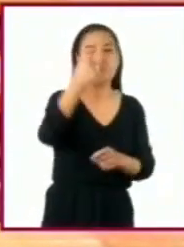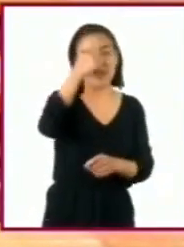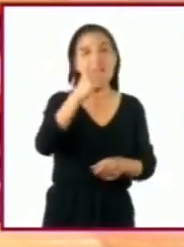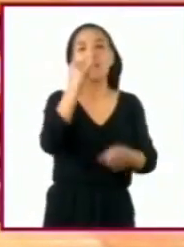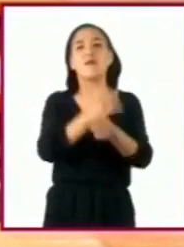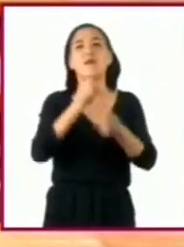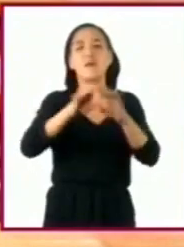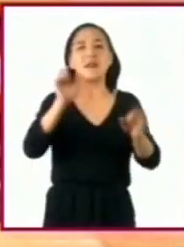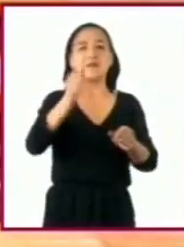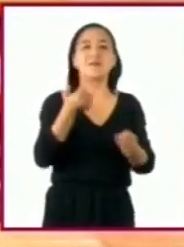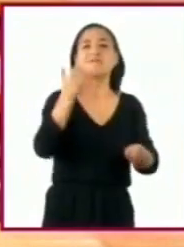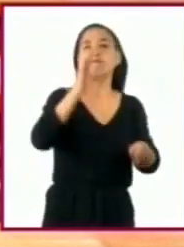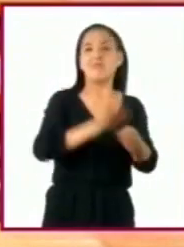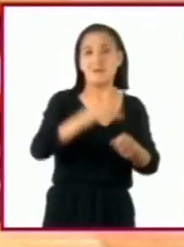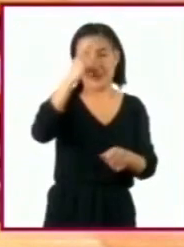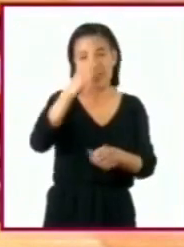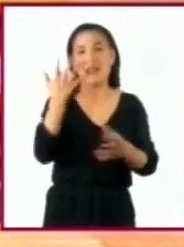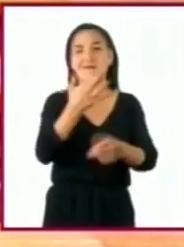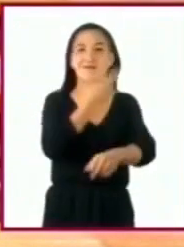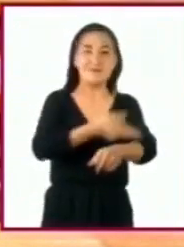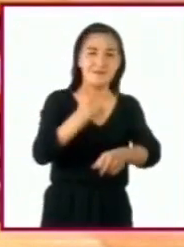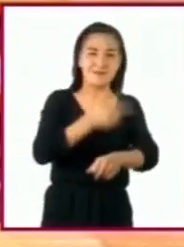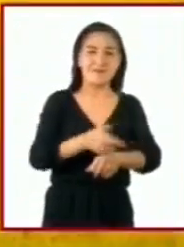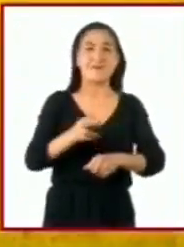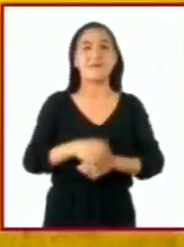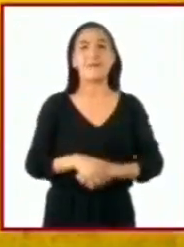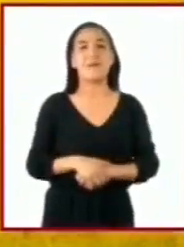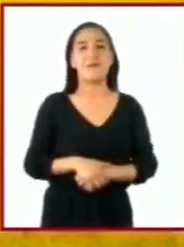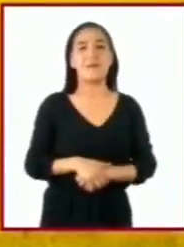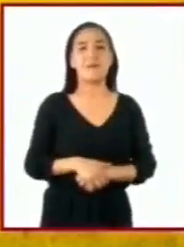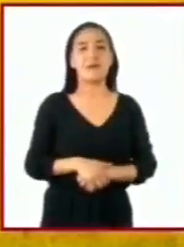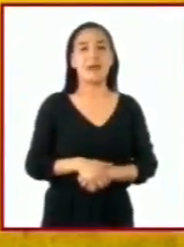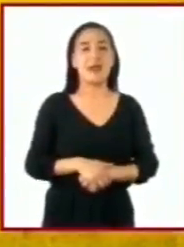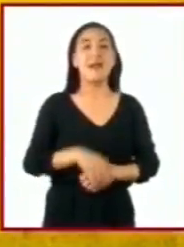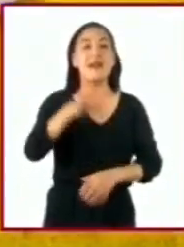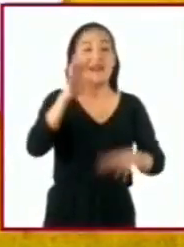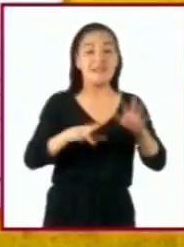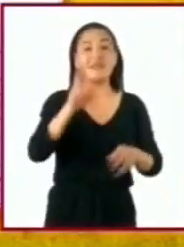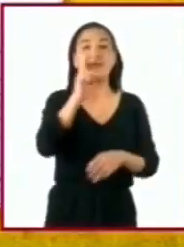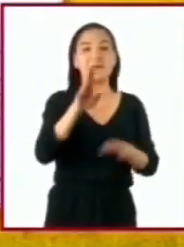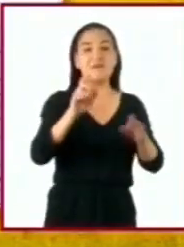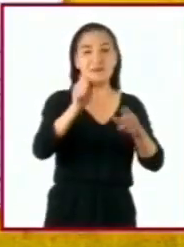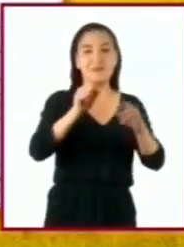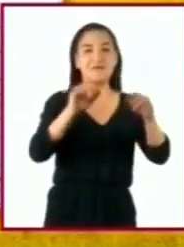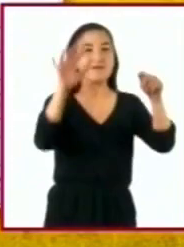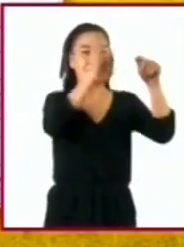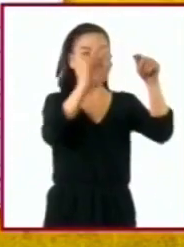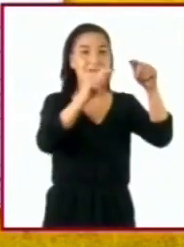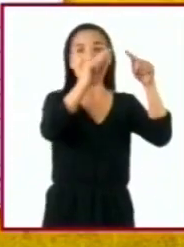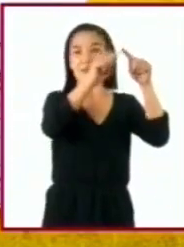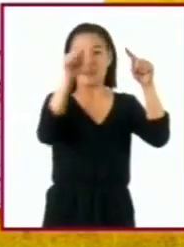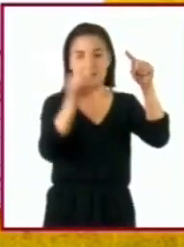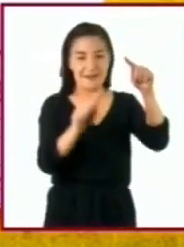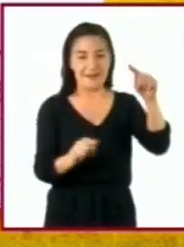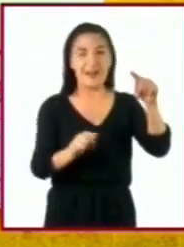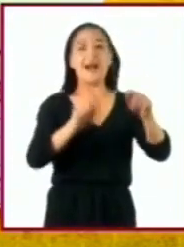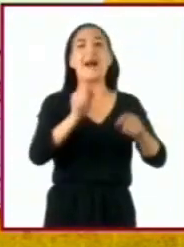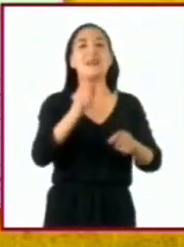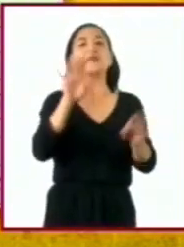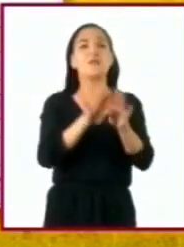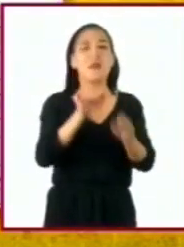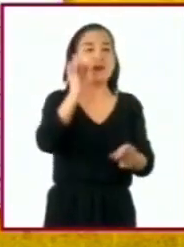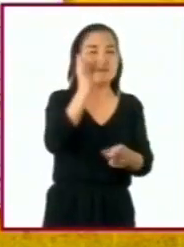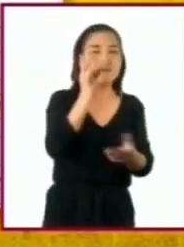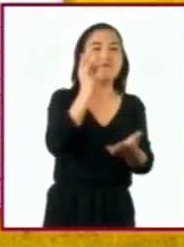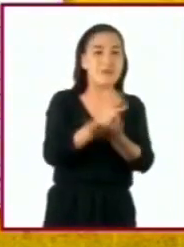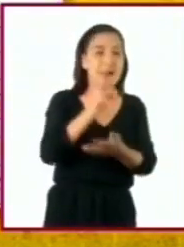información administrativa para el trámite. Por lo general se leen de arriba hacia abajo y se identifican los datos que se